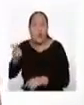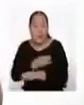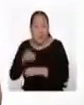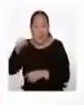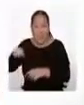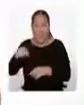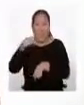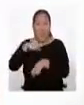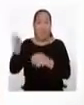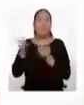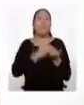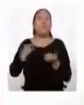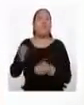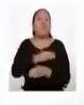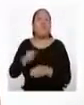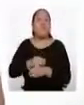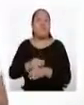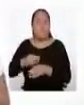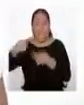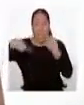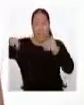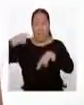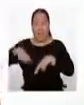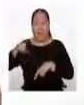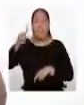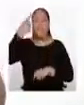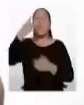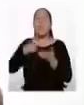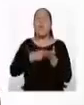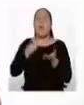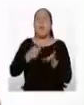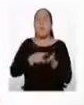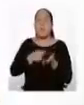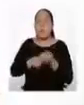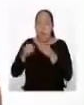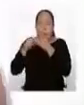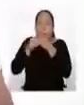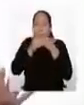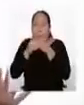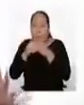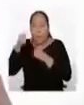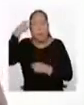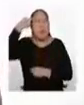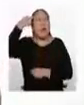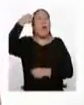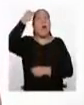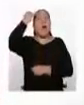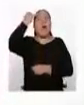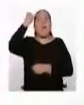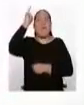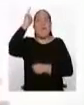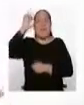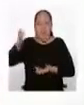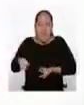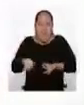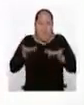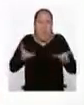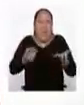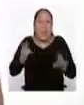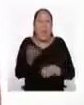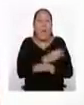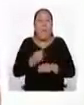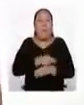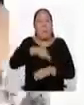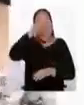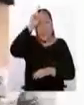en el recreo, y así pudo tocar zampoña por primera vez. Y se le ocurrió la idea de llevar la música peruana a todo el mundo y enseñarla